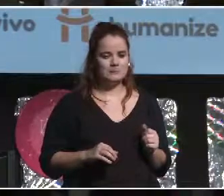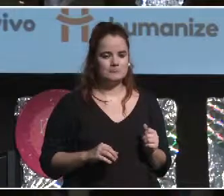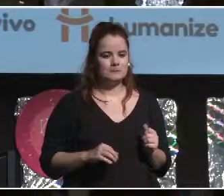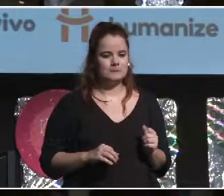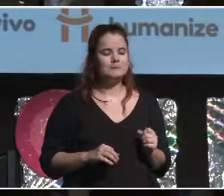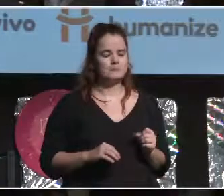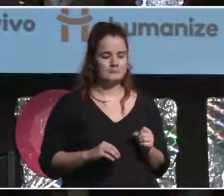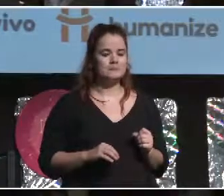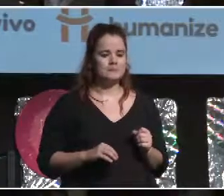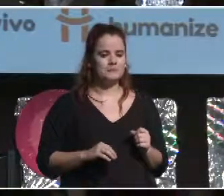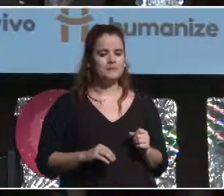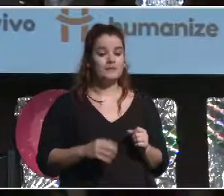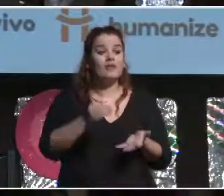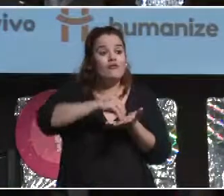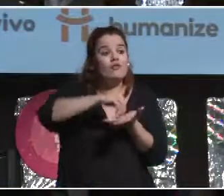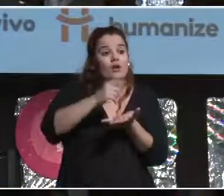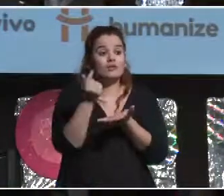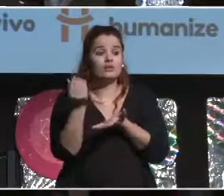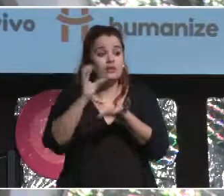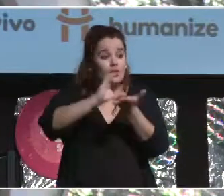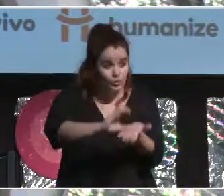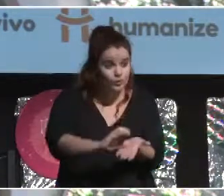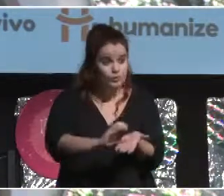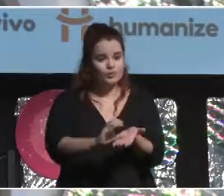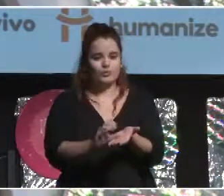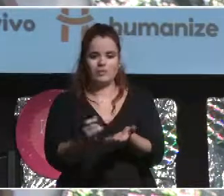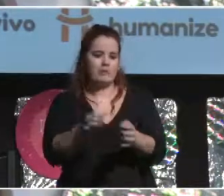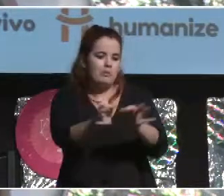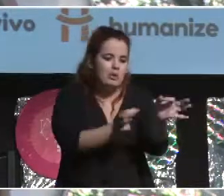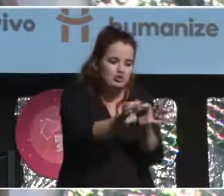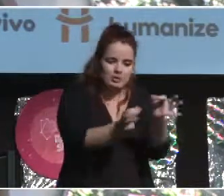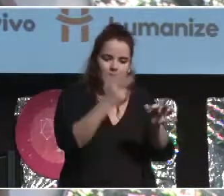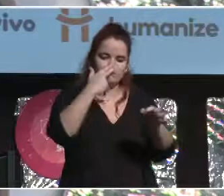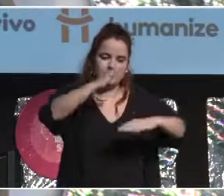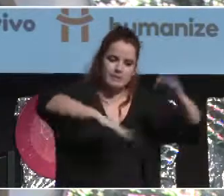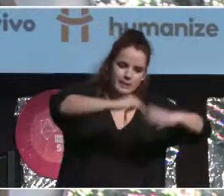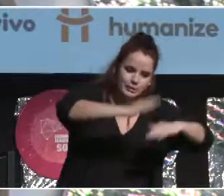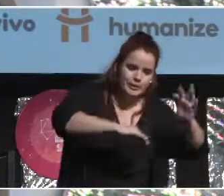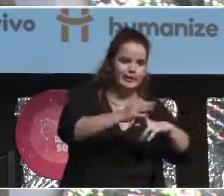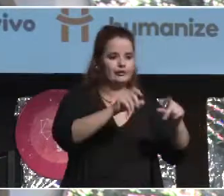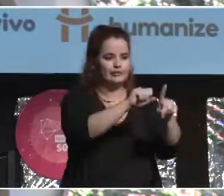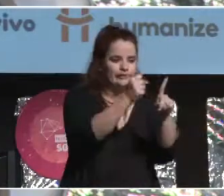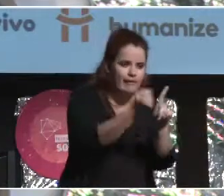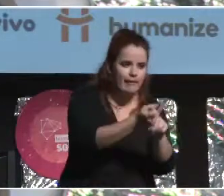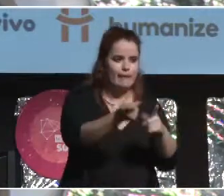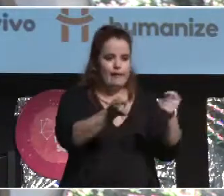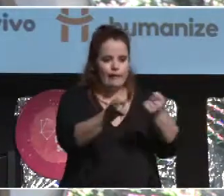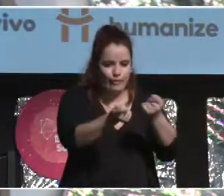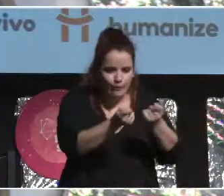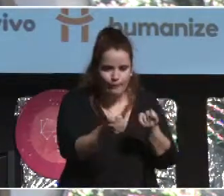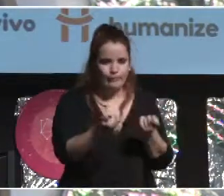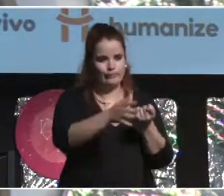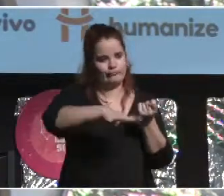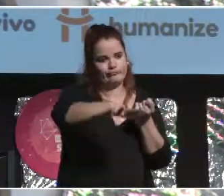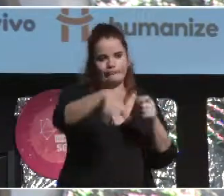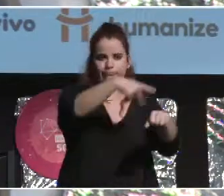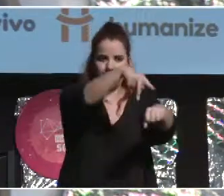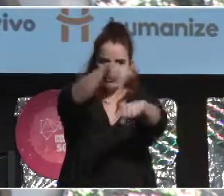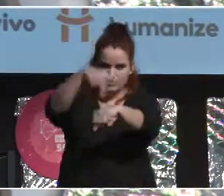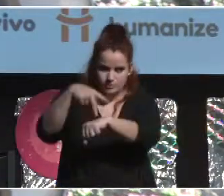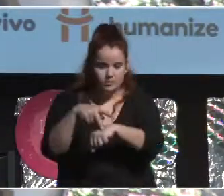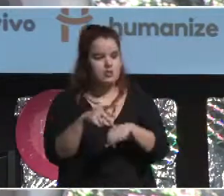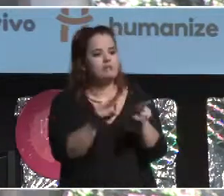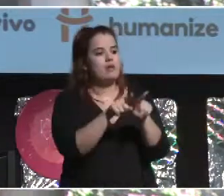los recursos que son necesarios en términos de implementación de proyectos sociales, proyectos económicos por parte de los países, las